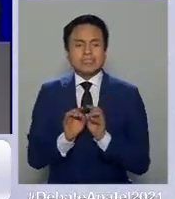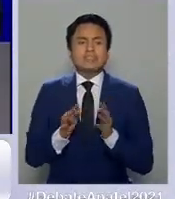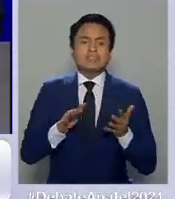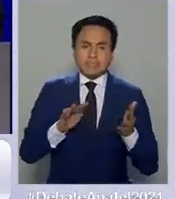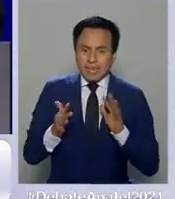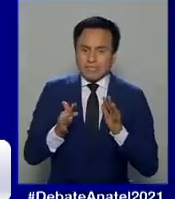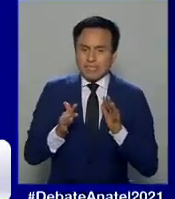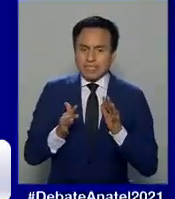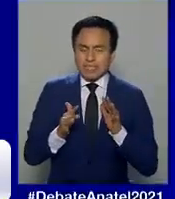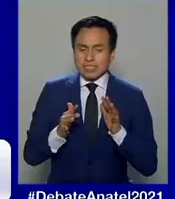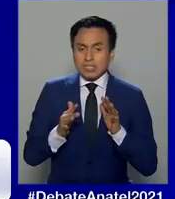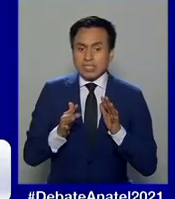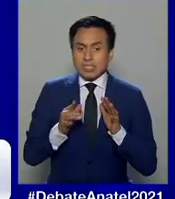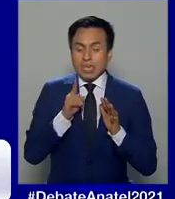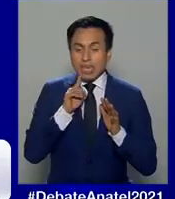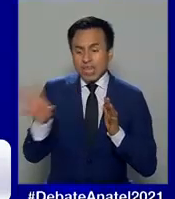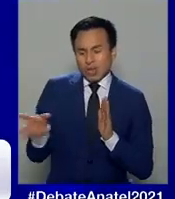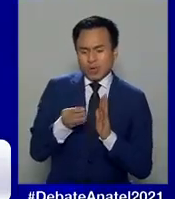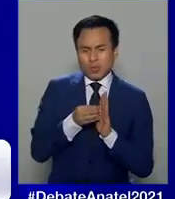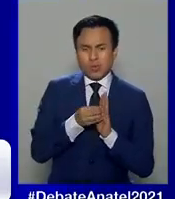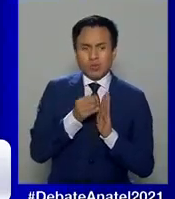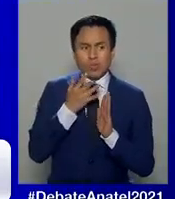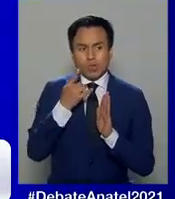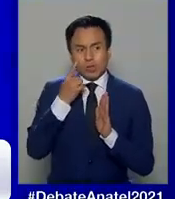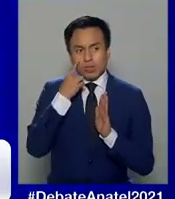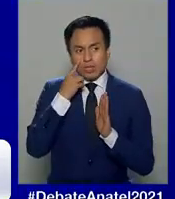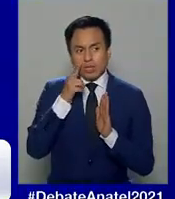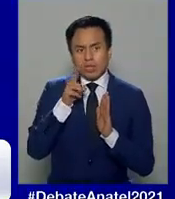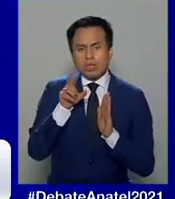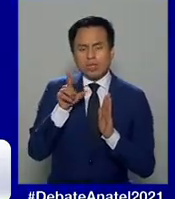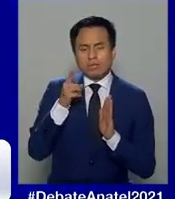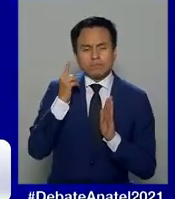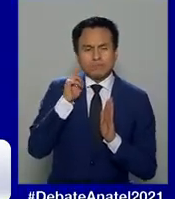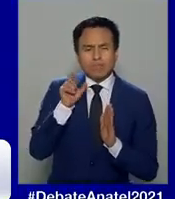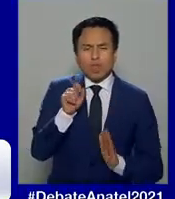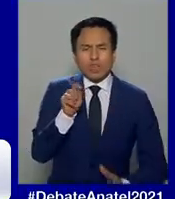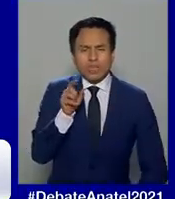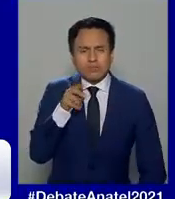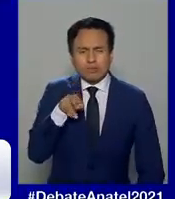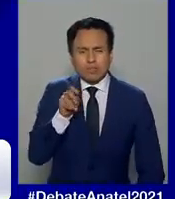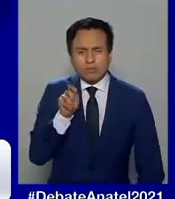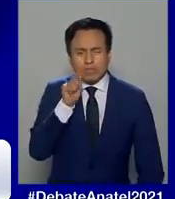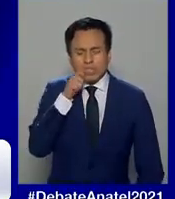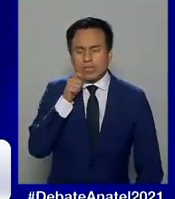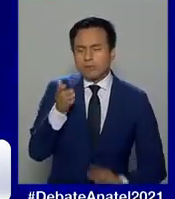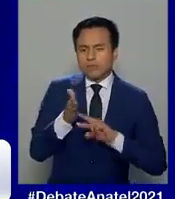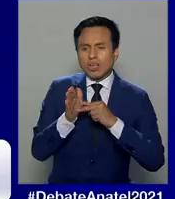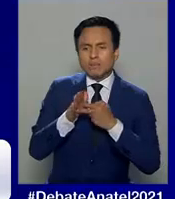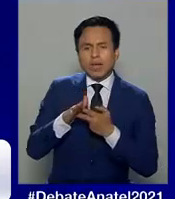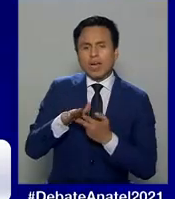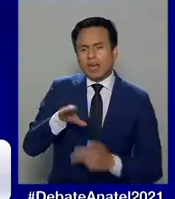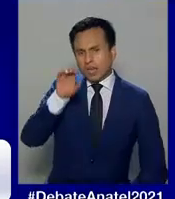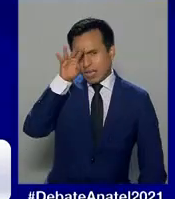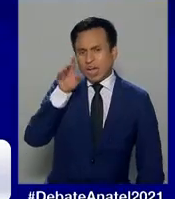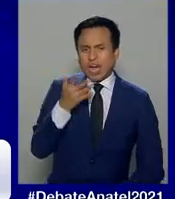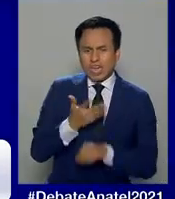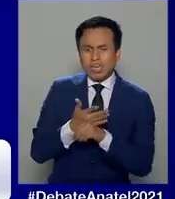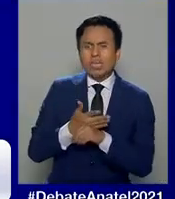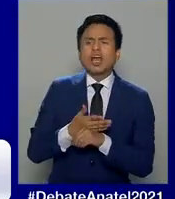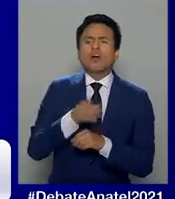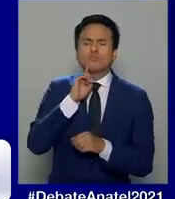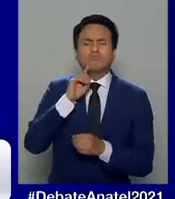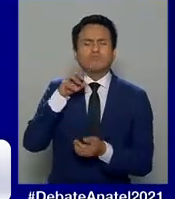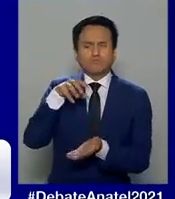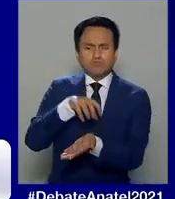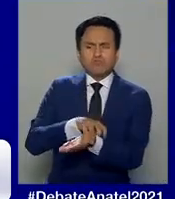Quizás fue el punto que él recogió porque fue a conocer Lota y se dio cuenta del drama que existe en esa zona por la termoeléctrica, que